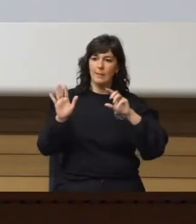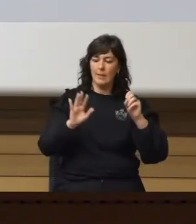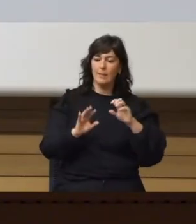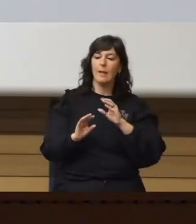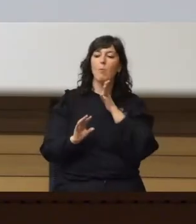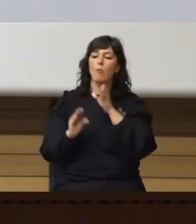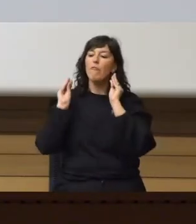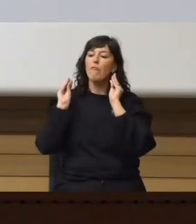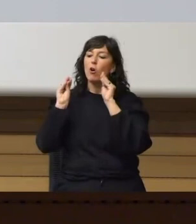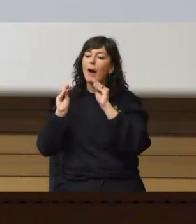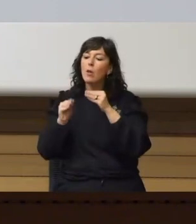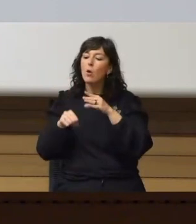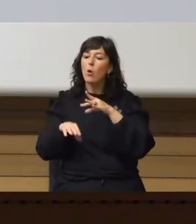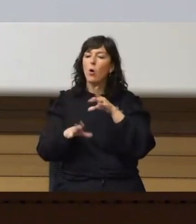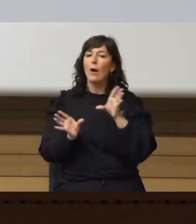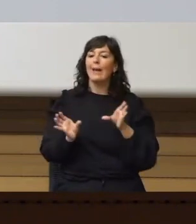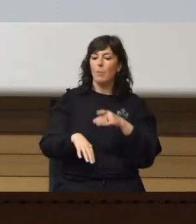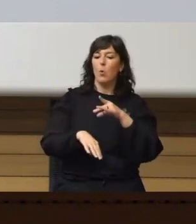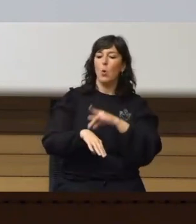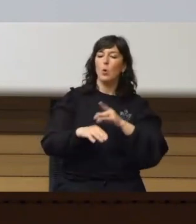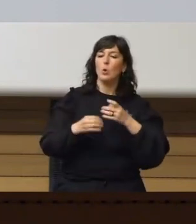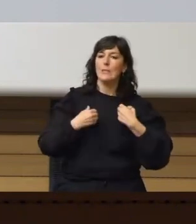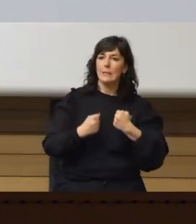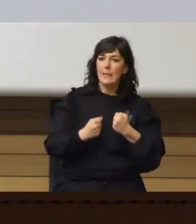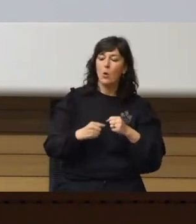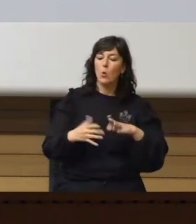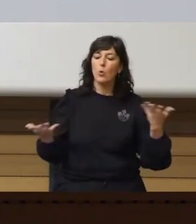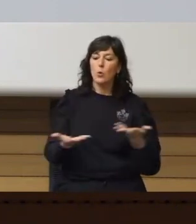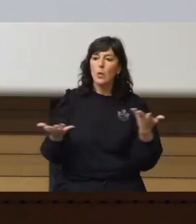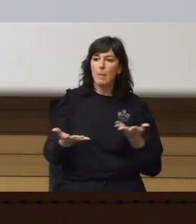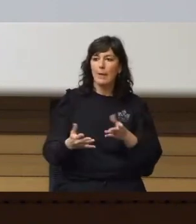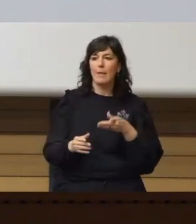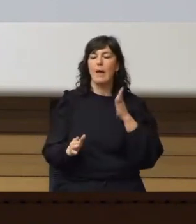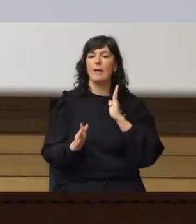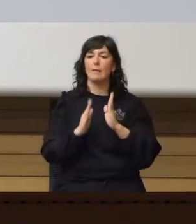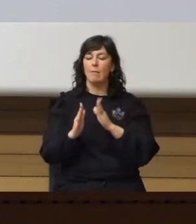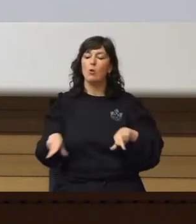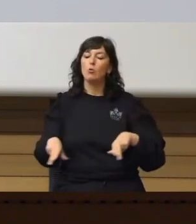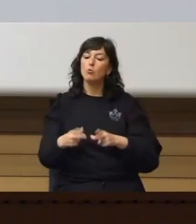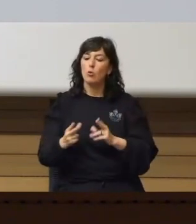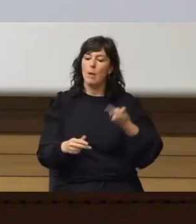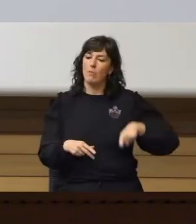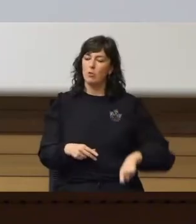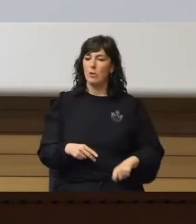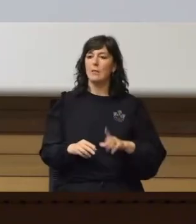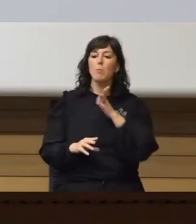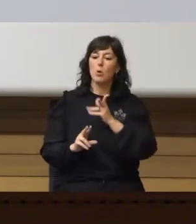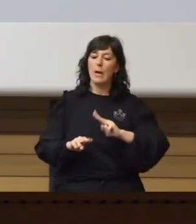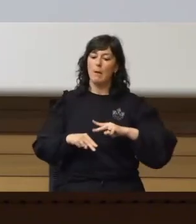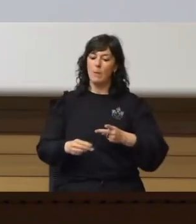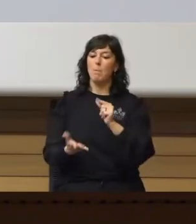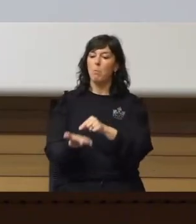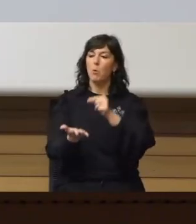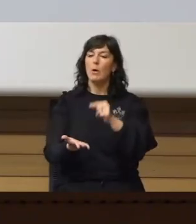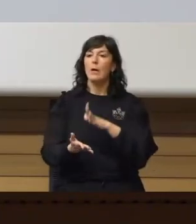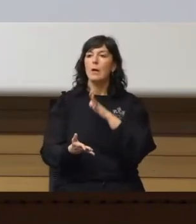de sanitarios, equipos de emergencia y profesionales de la intervención social, para mejorar la respuesta ante las situaciones relacionadas con el